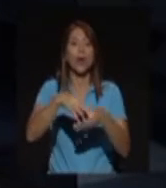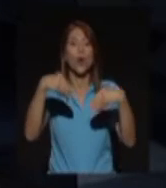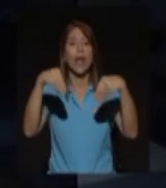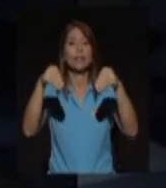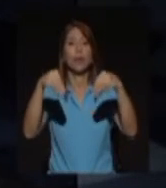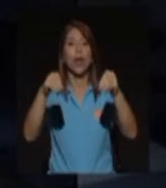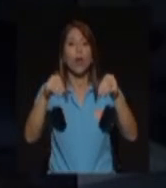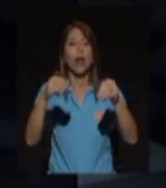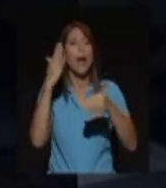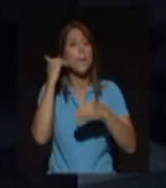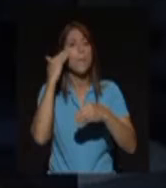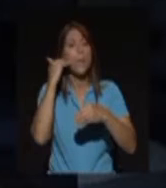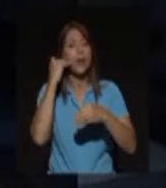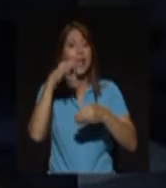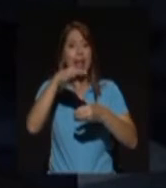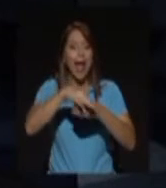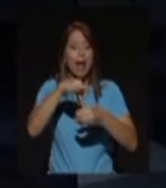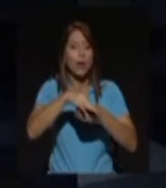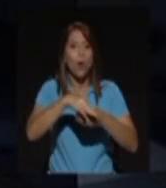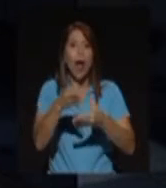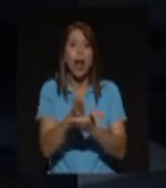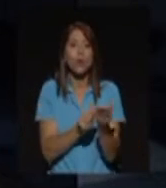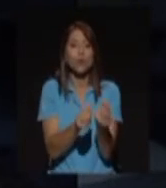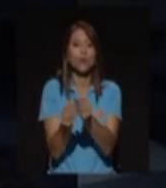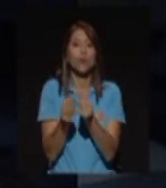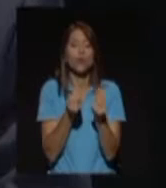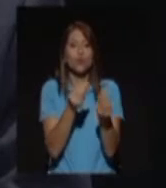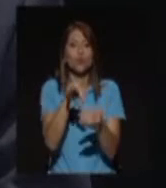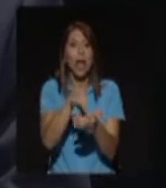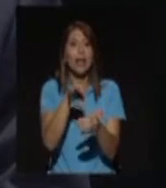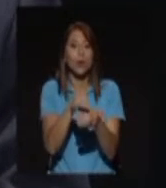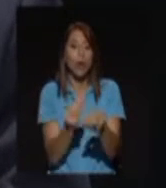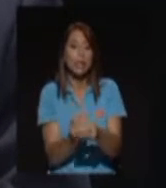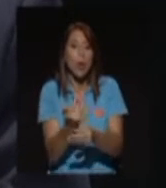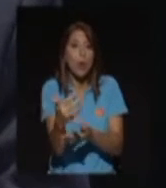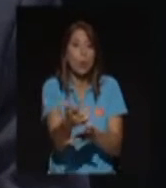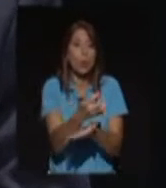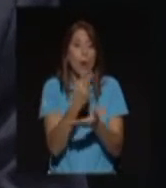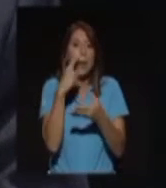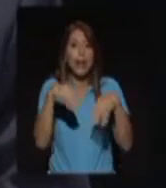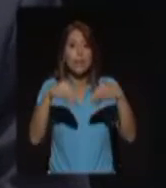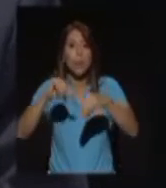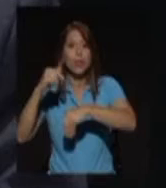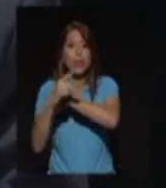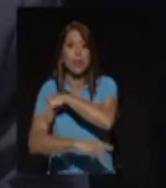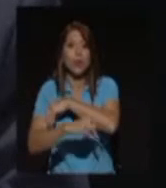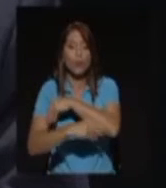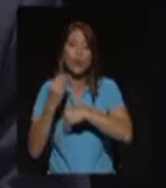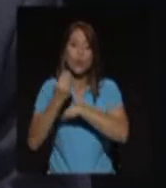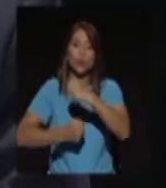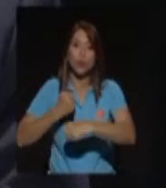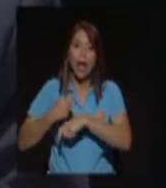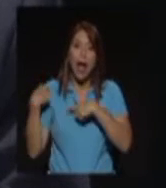era algunos pocos productos agrícolas para la exportación. Y durante muchos años Costa Rica fue básicamente